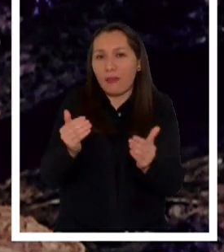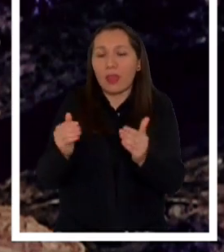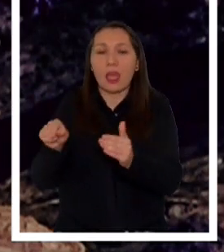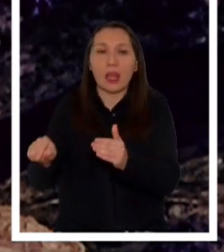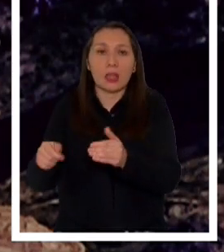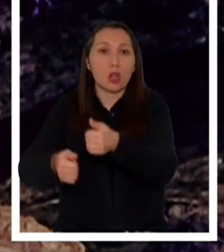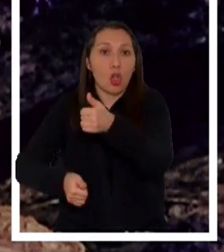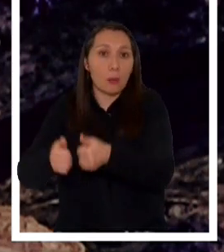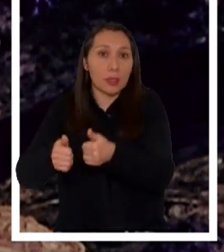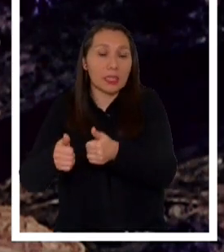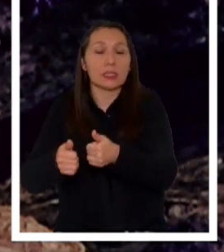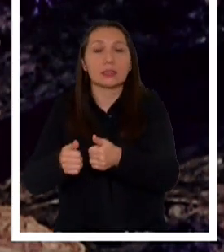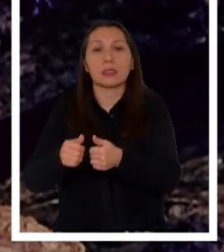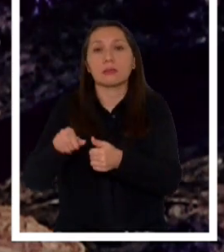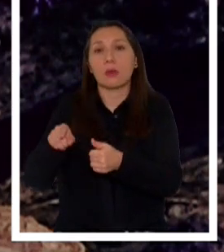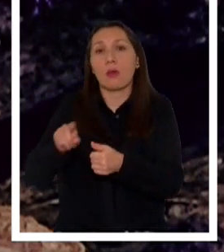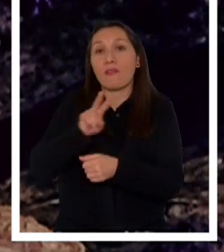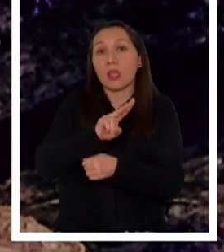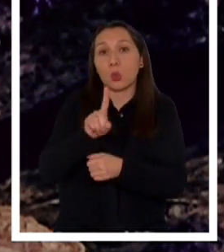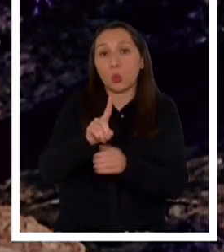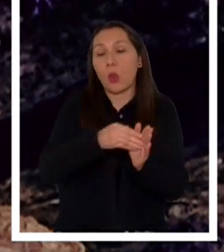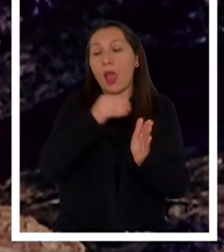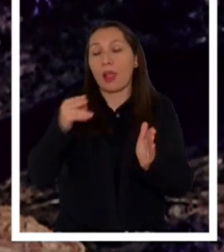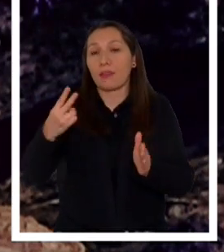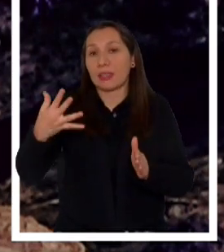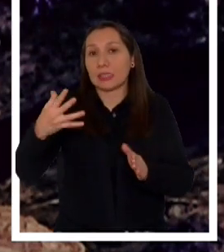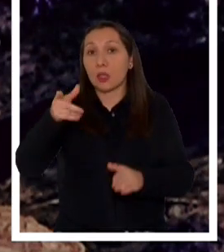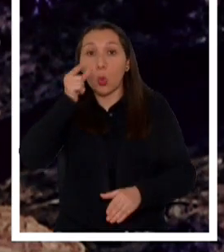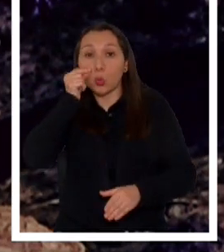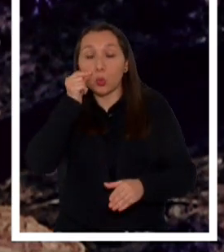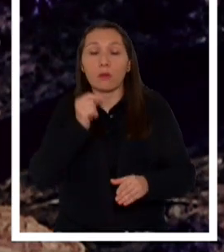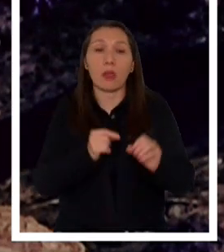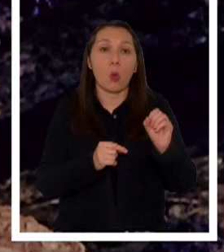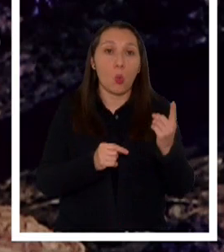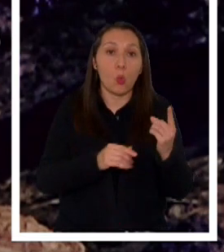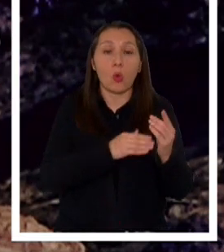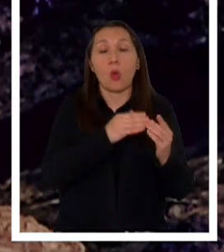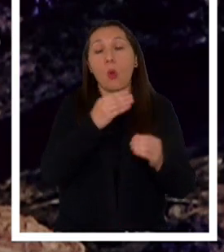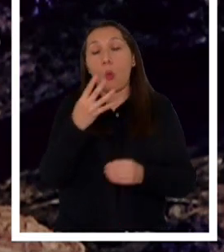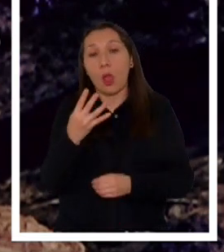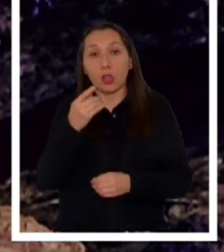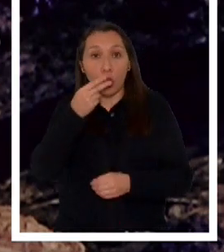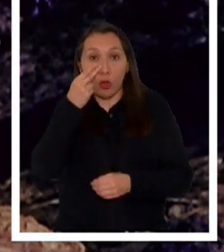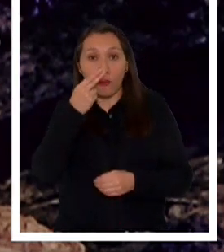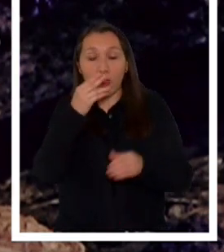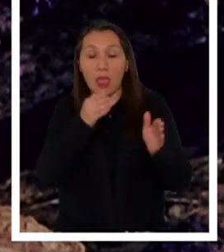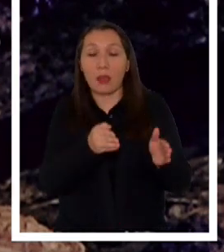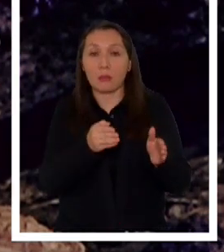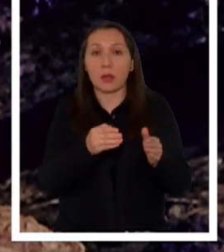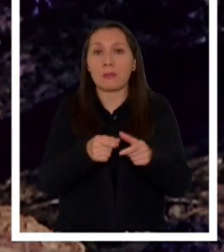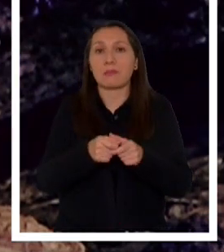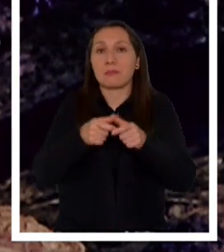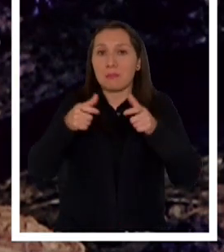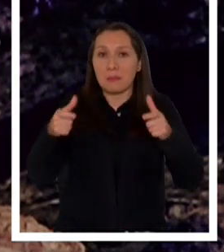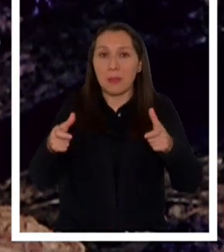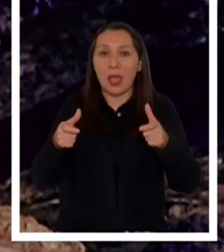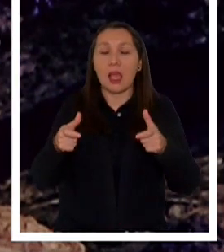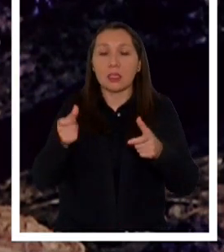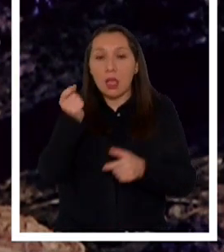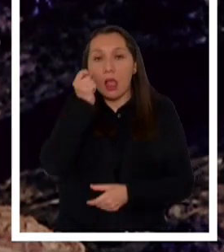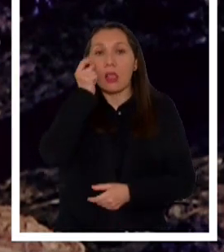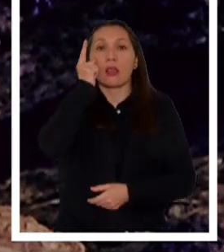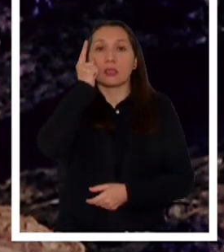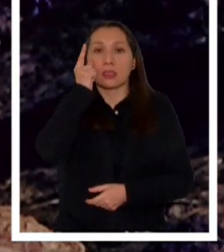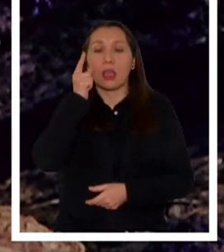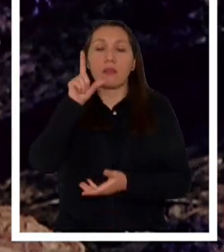que las competencias las competencias son del 21 al 25 de octubre y el uno y el cuatro de noviembre Entonces se aumenta el conocimiento